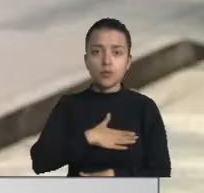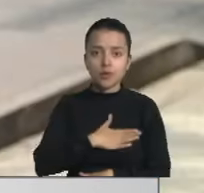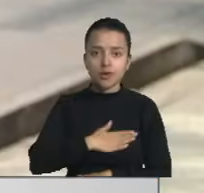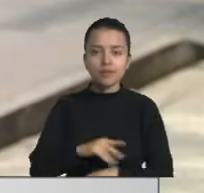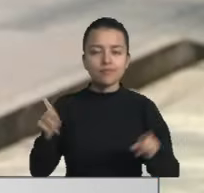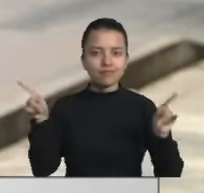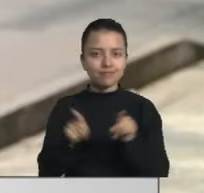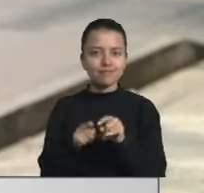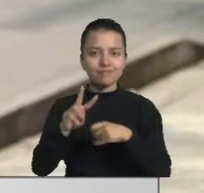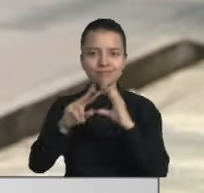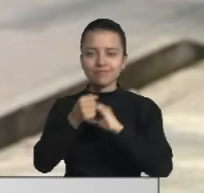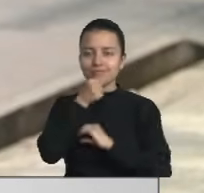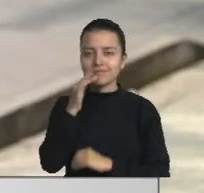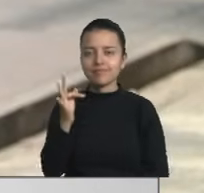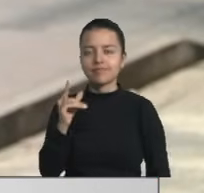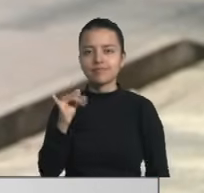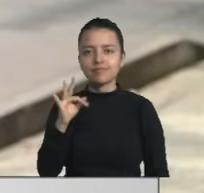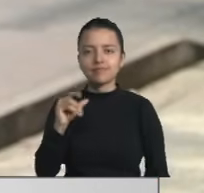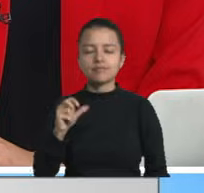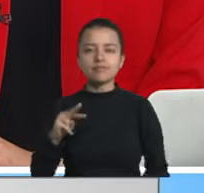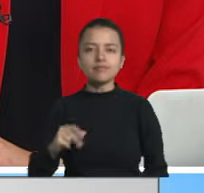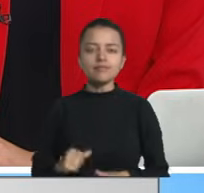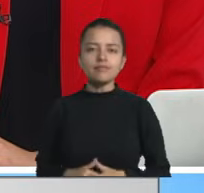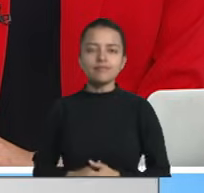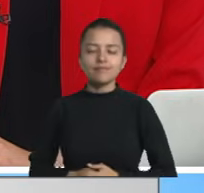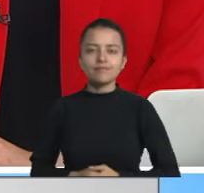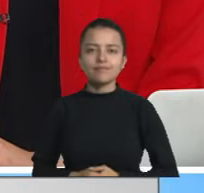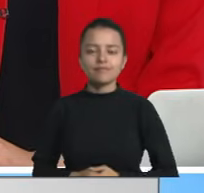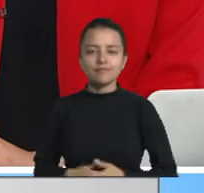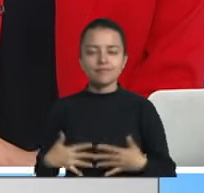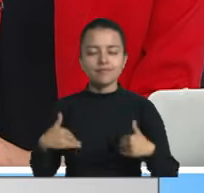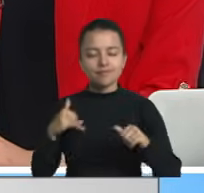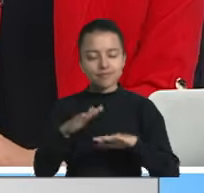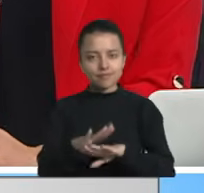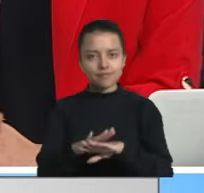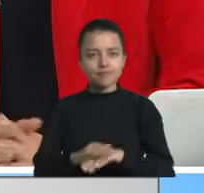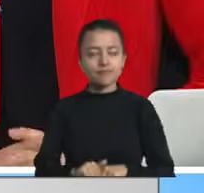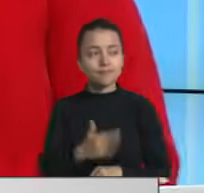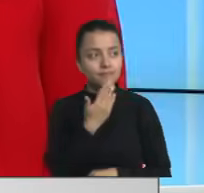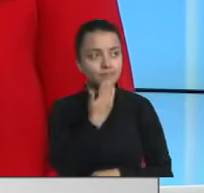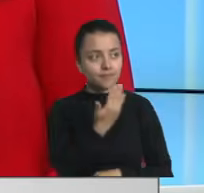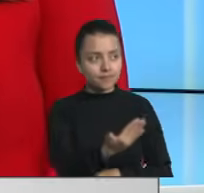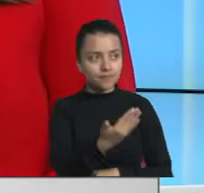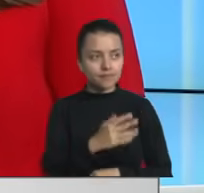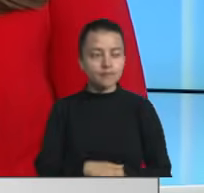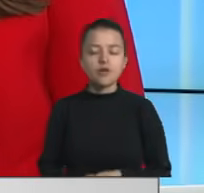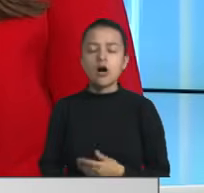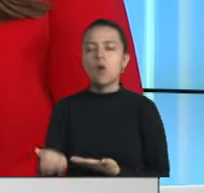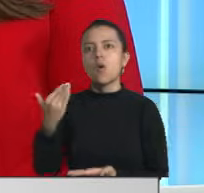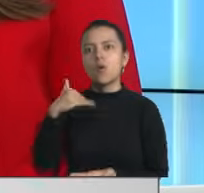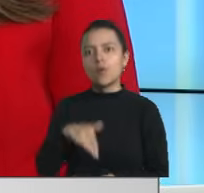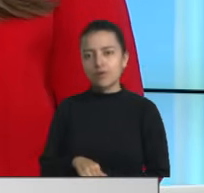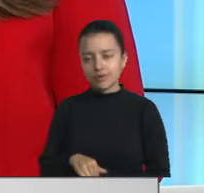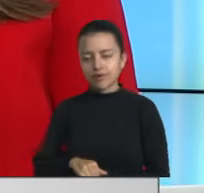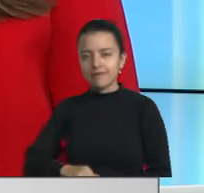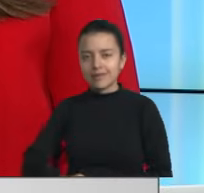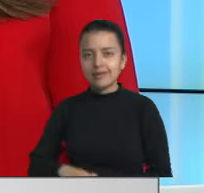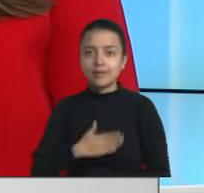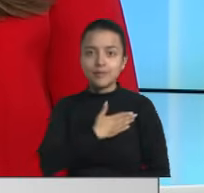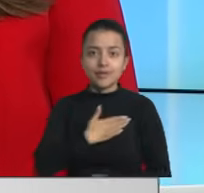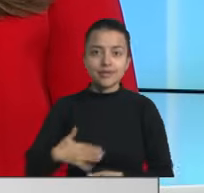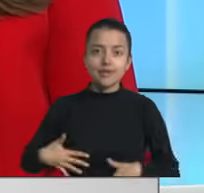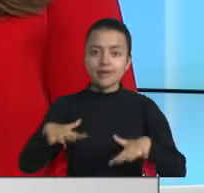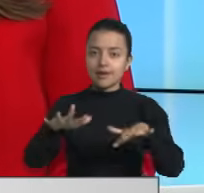información me despido, Tatiana Rodríguez, para Noticentro 1 CM. Y feliz tarde. Tatiana, muchas gracias. Nuevamente el presidente de la Asamblea